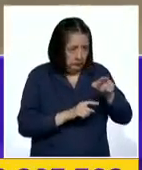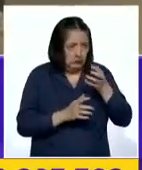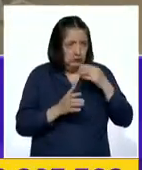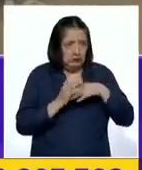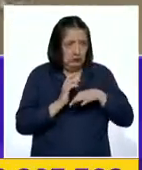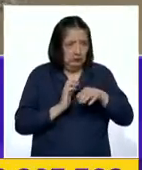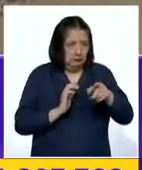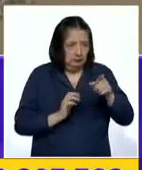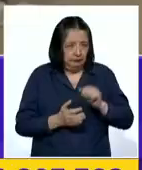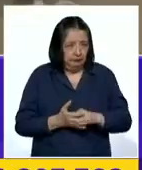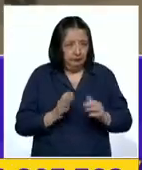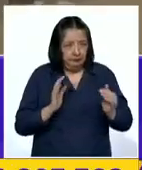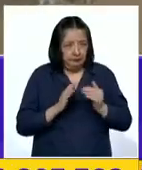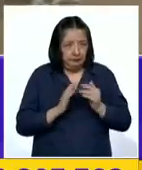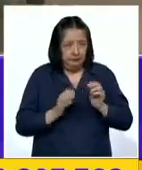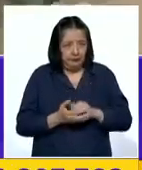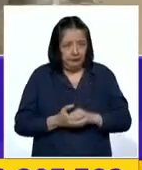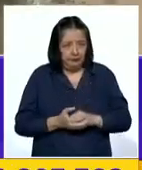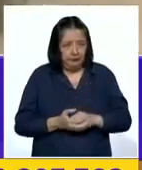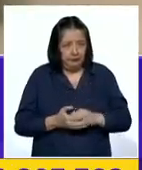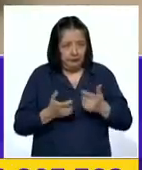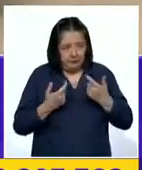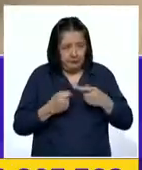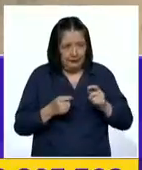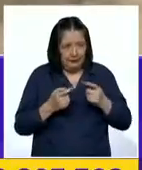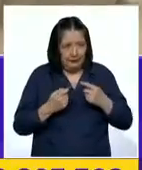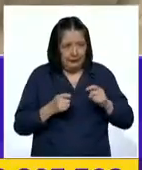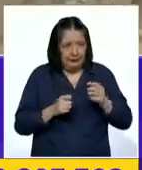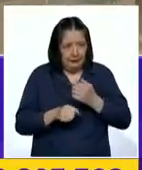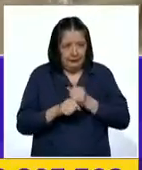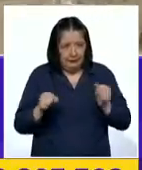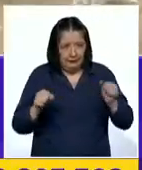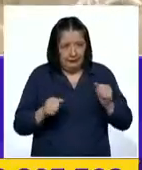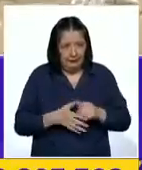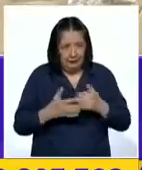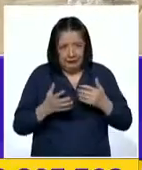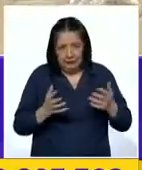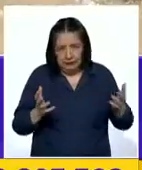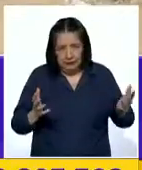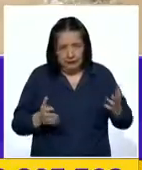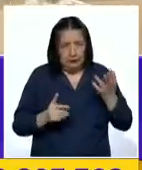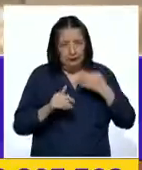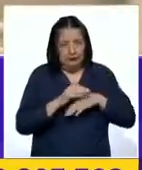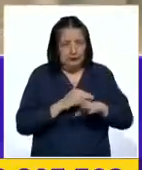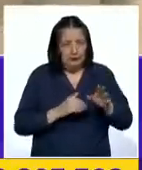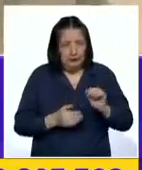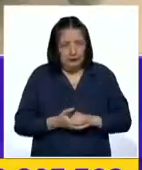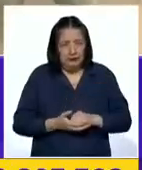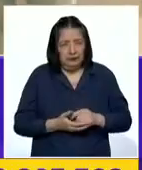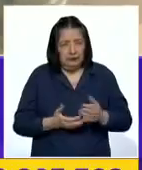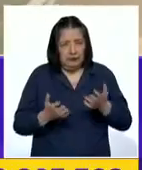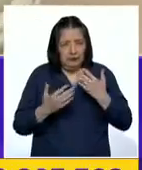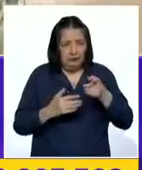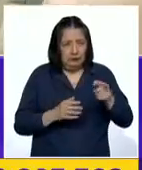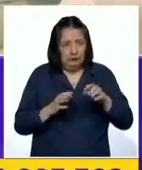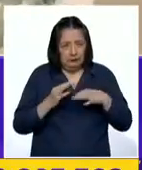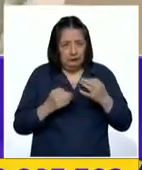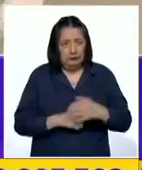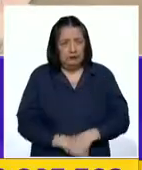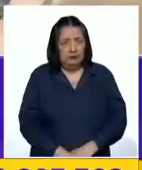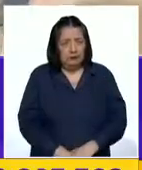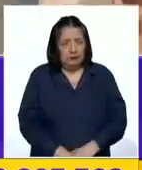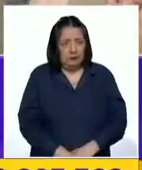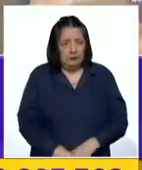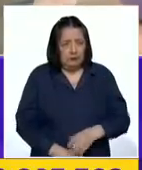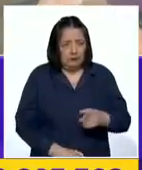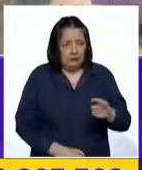ingresando a sus viviendas, intentando rescatar lo poco que tienen al interior. Vamos a conversar acá justamente con esta familia que